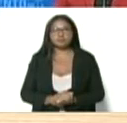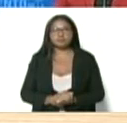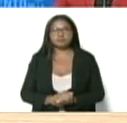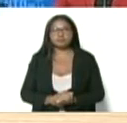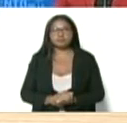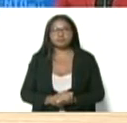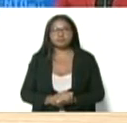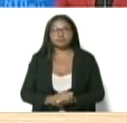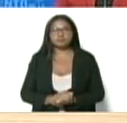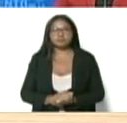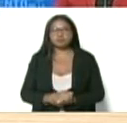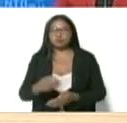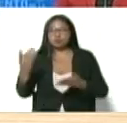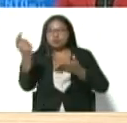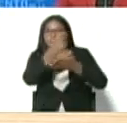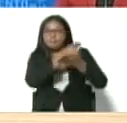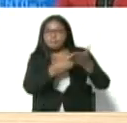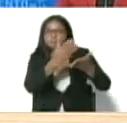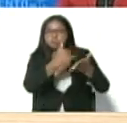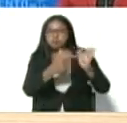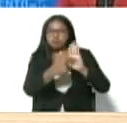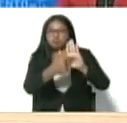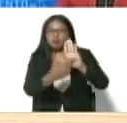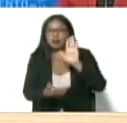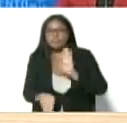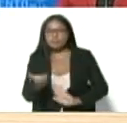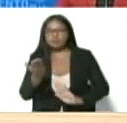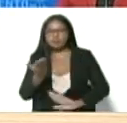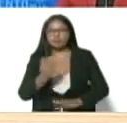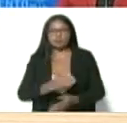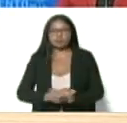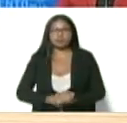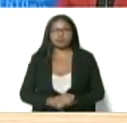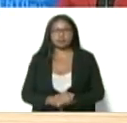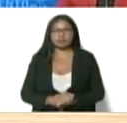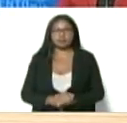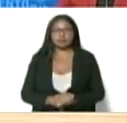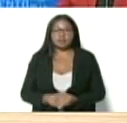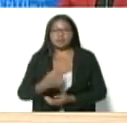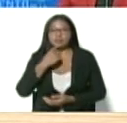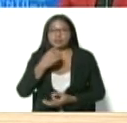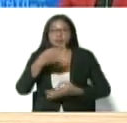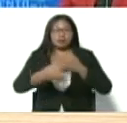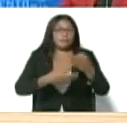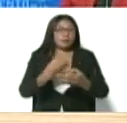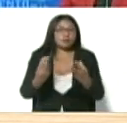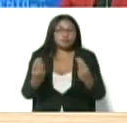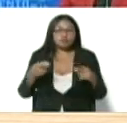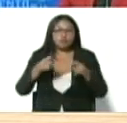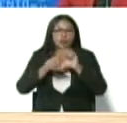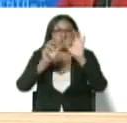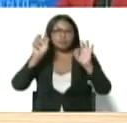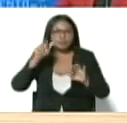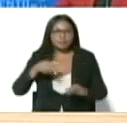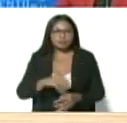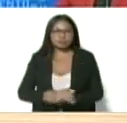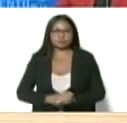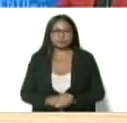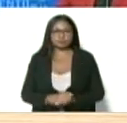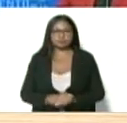muy importante fíjense ustedes que dice mucho que dice mucho